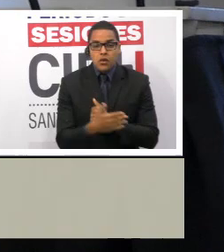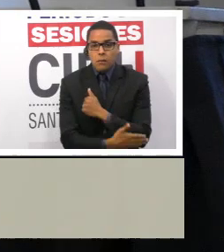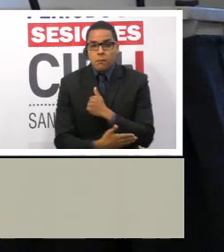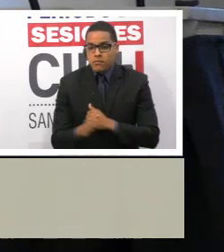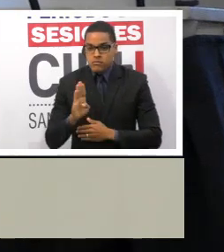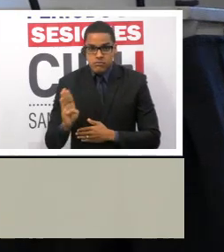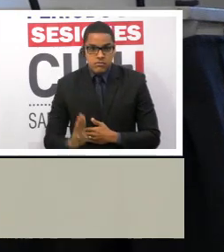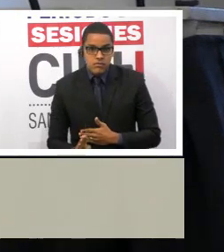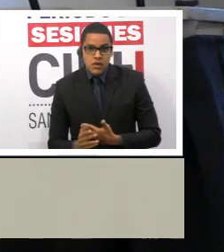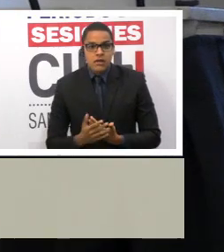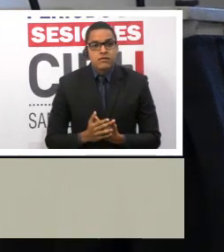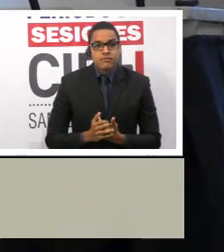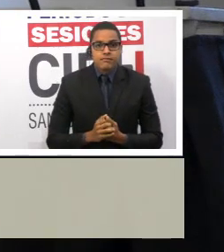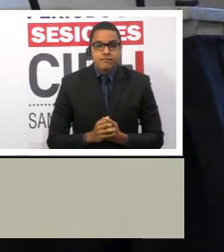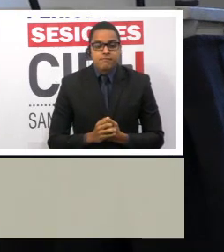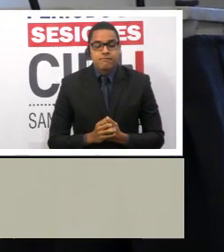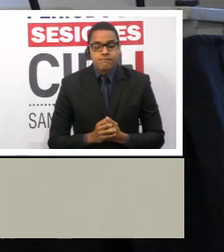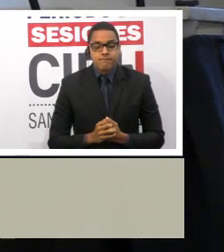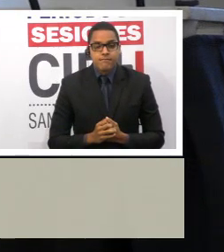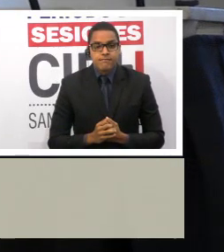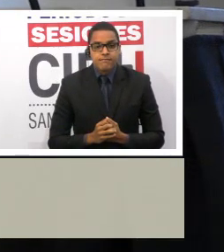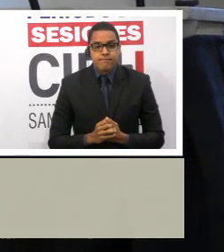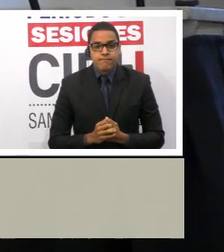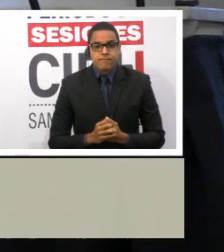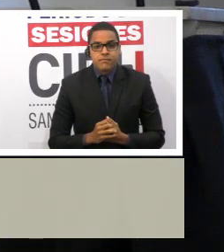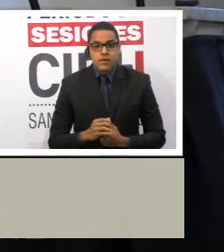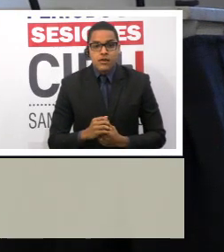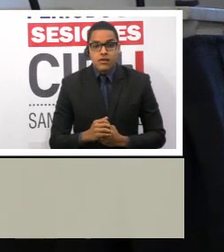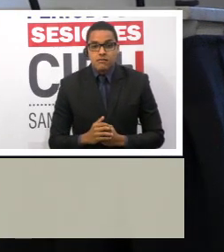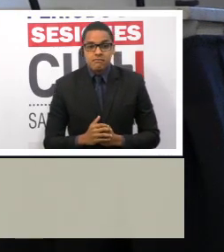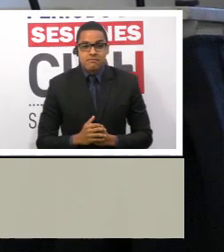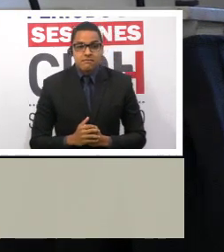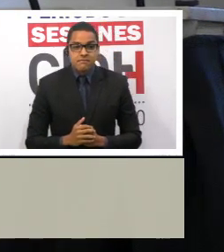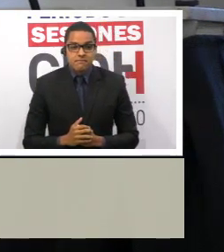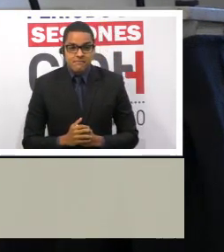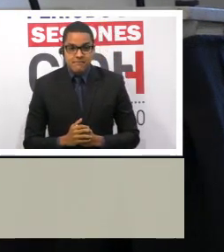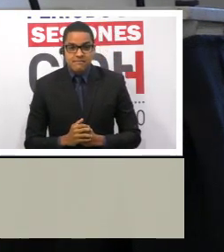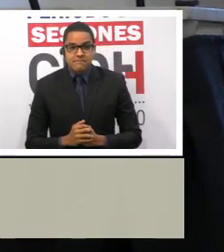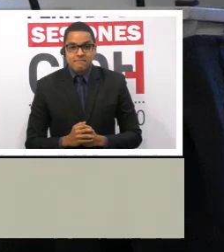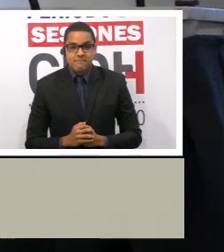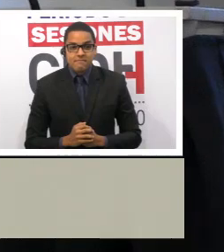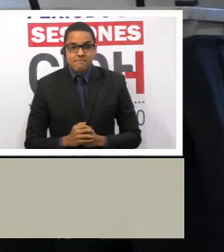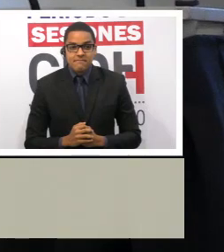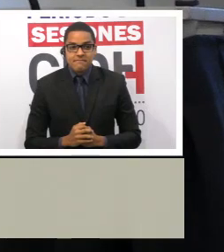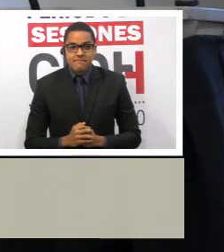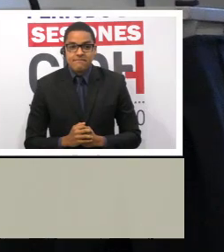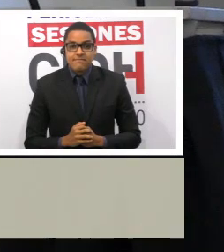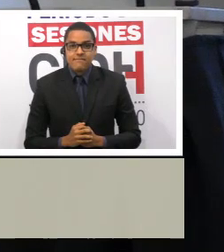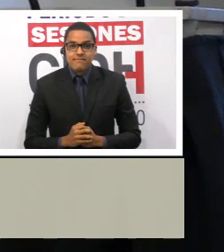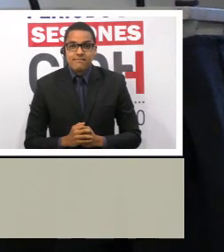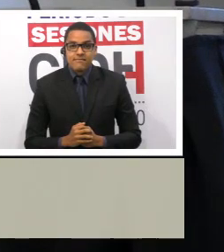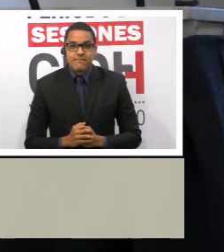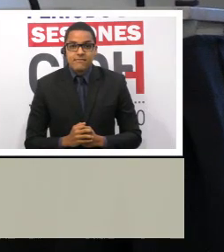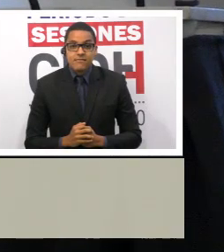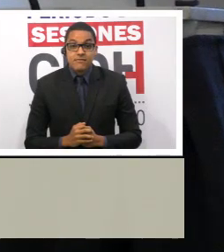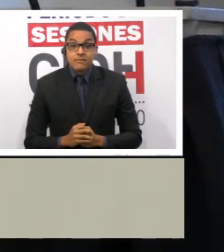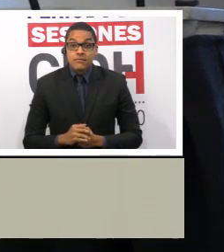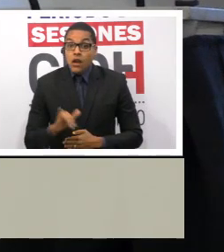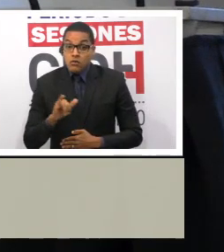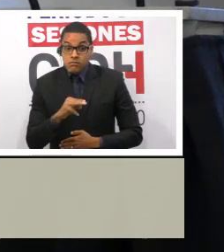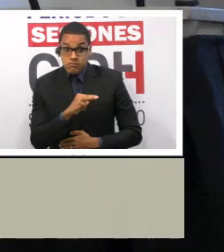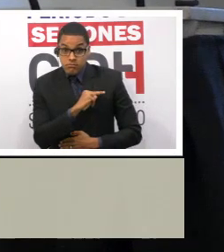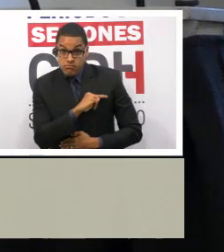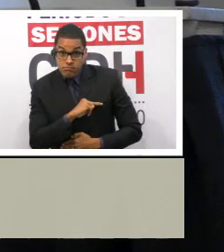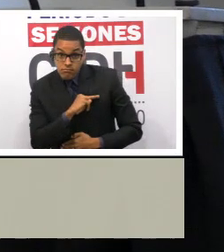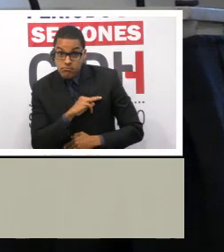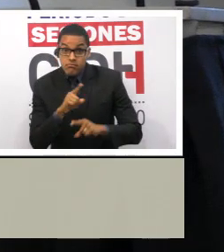ministerio público de la defensoría de la defensa de la ciudad autónoma de buenos aires la asociación civil por la igualdad y la justicia así el centro